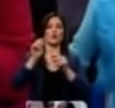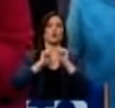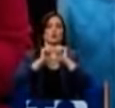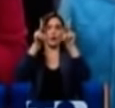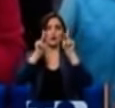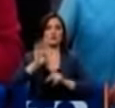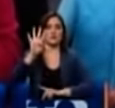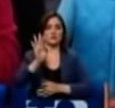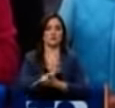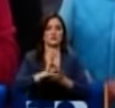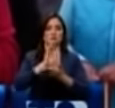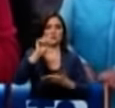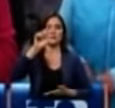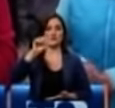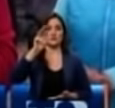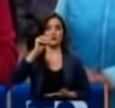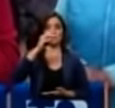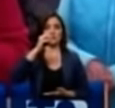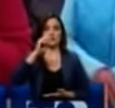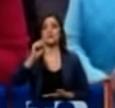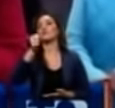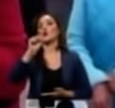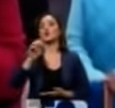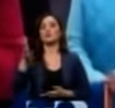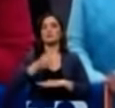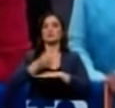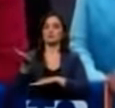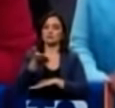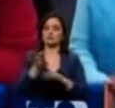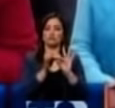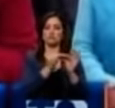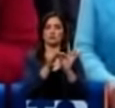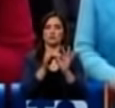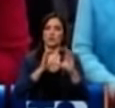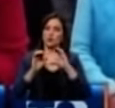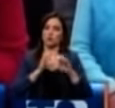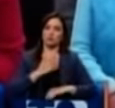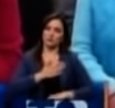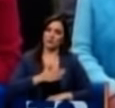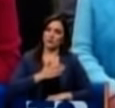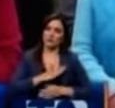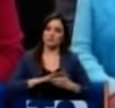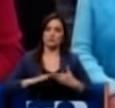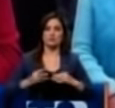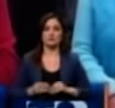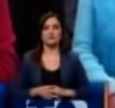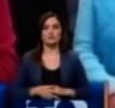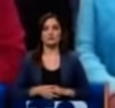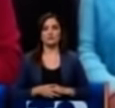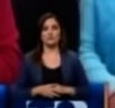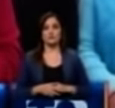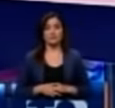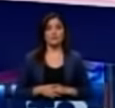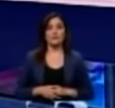Rumiñahui, en el barrio Los Álamos, para que ustedes, las autoridades, vengan a este sector, se comuniquen con ellos y puedan dar solución a estos problemas